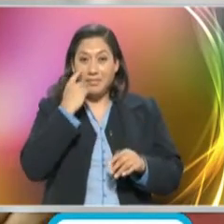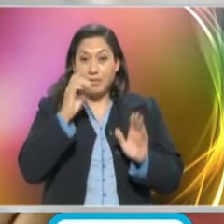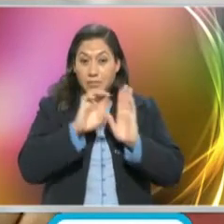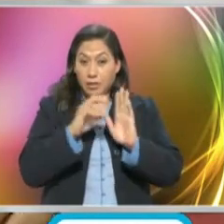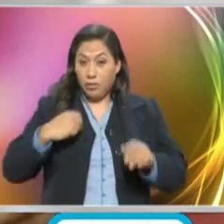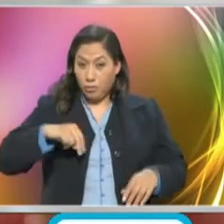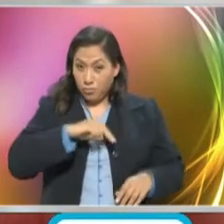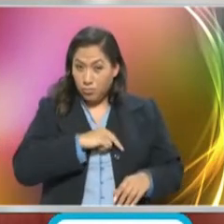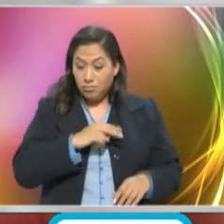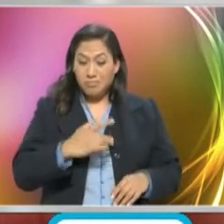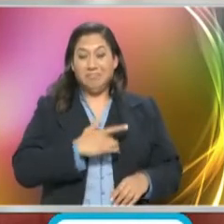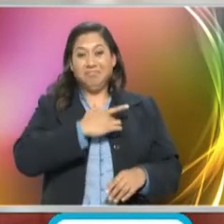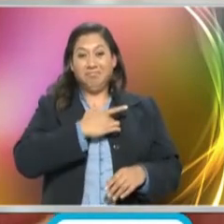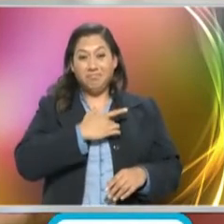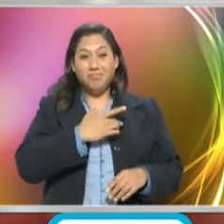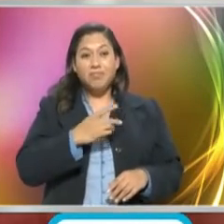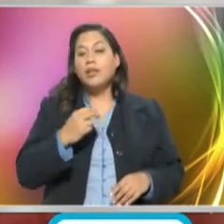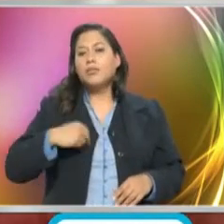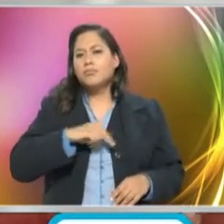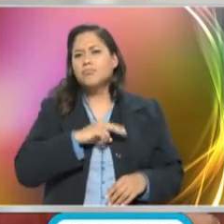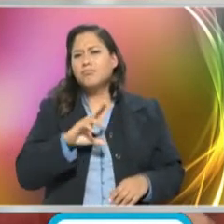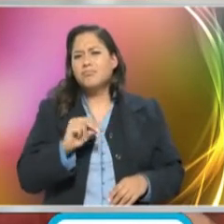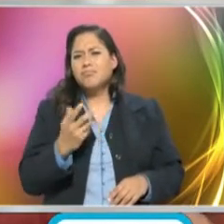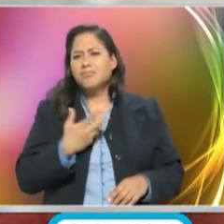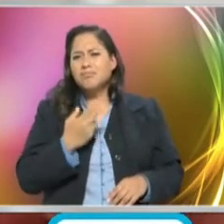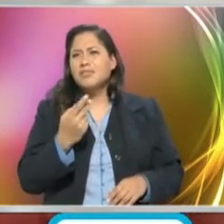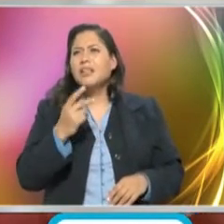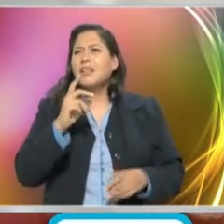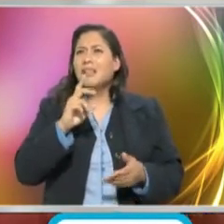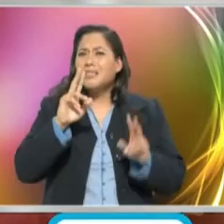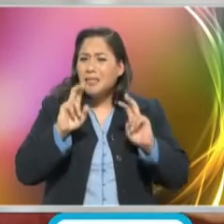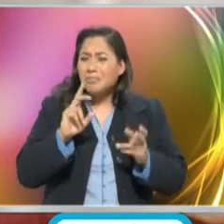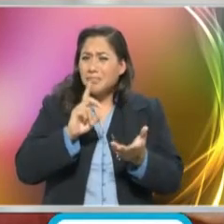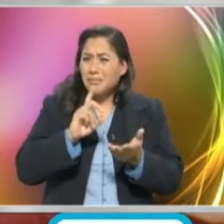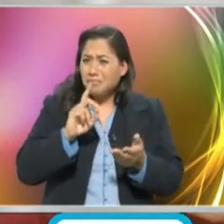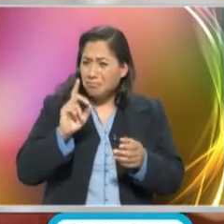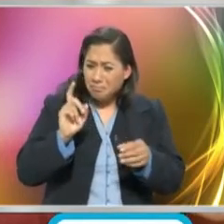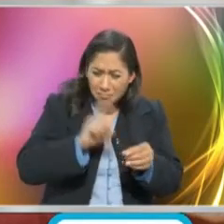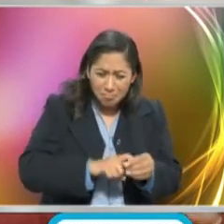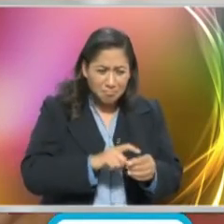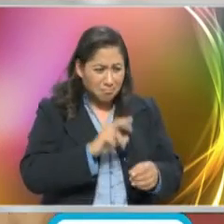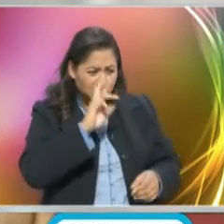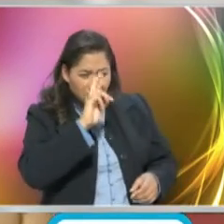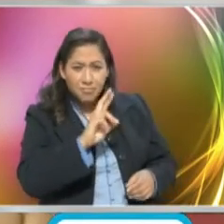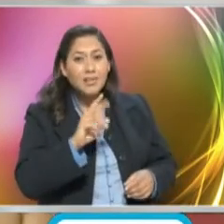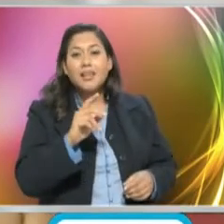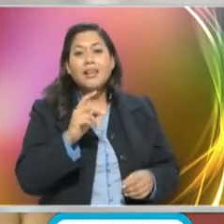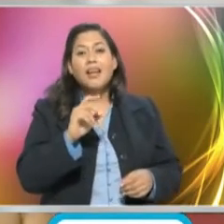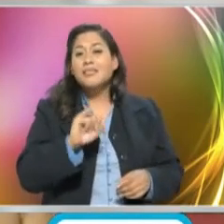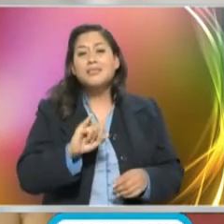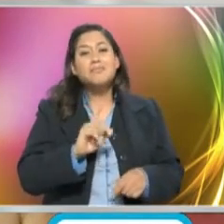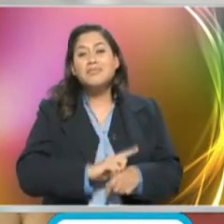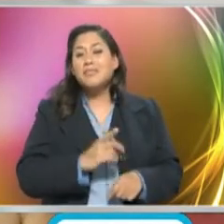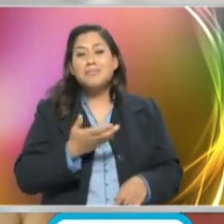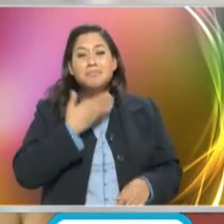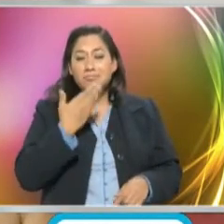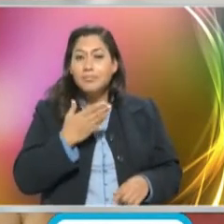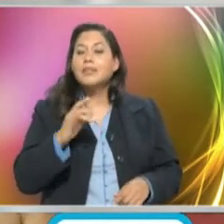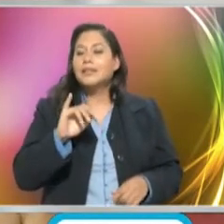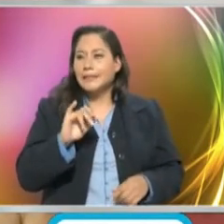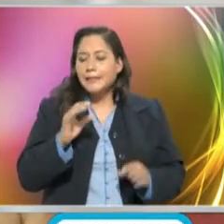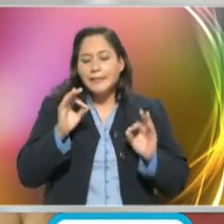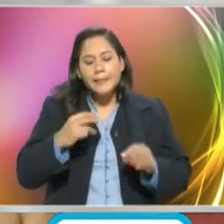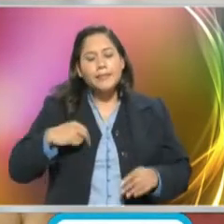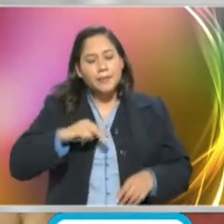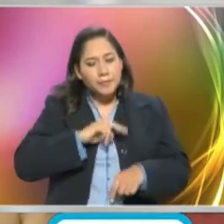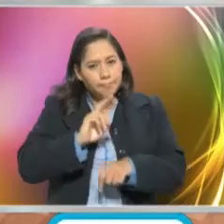estamos como sensibilizados, no tenemos que hablar de inclusión porque ya es lo que vivimos al día a día. Excelente, pues